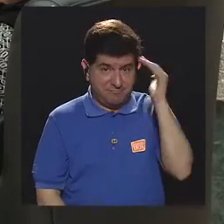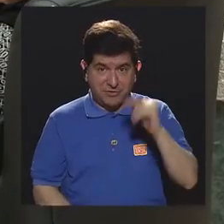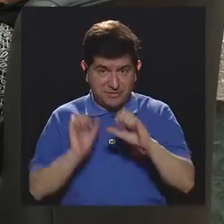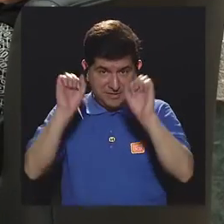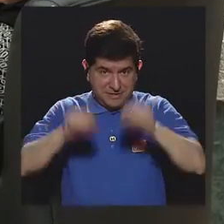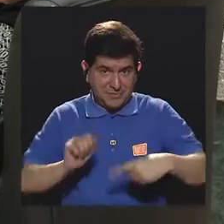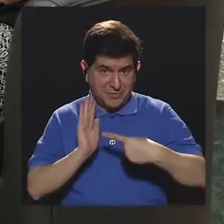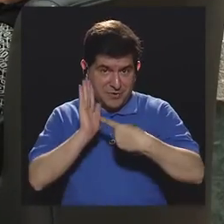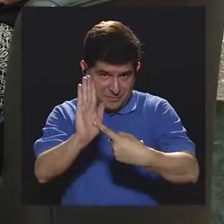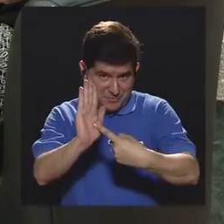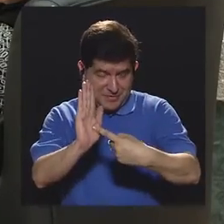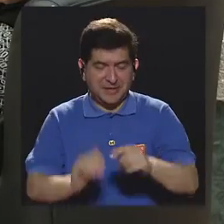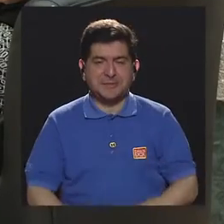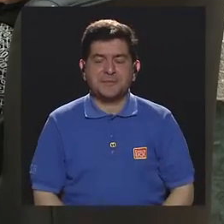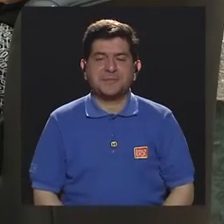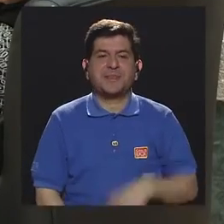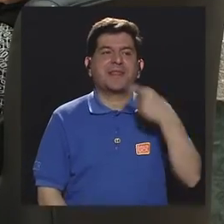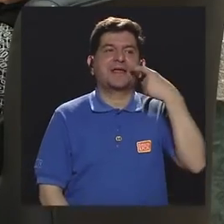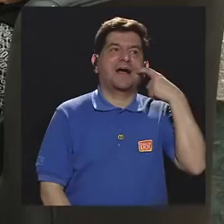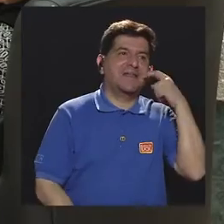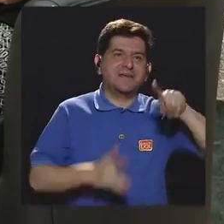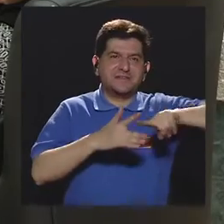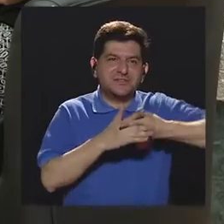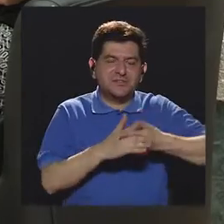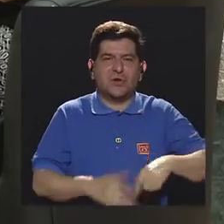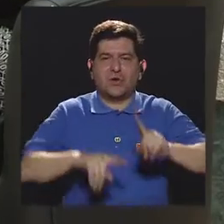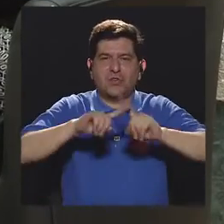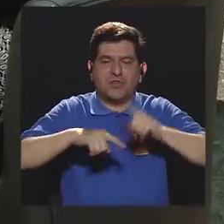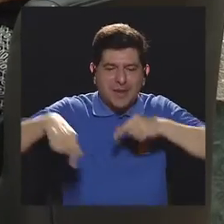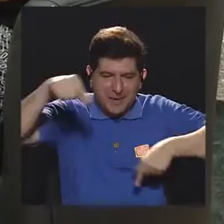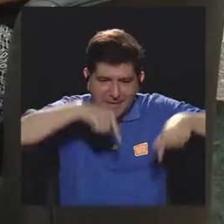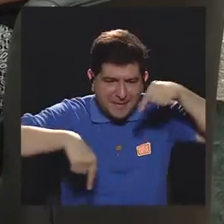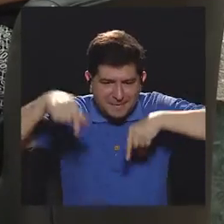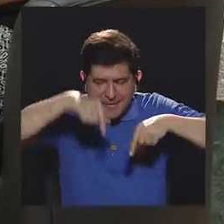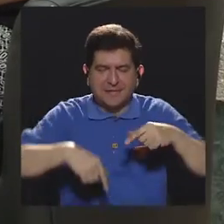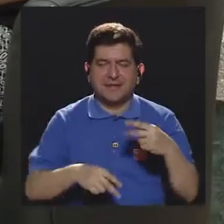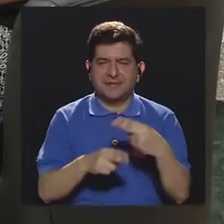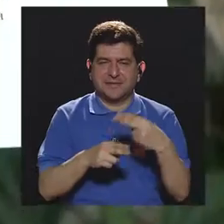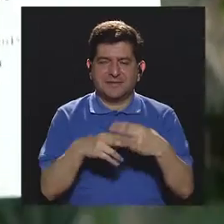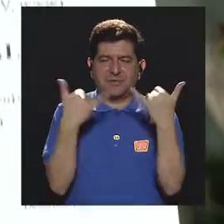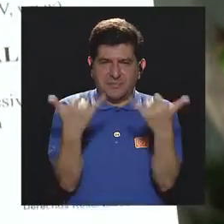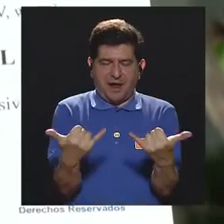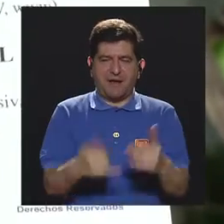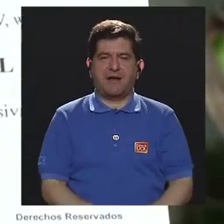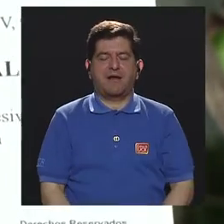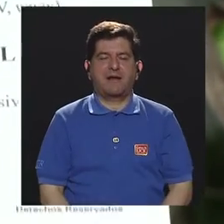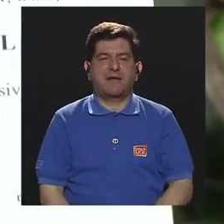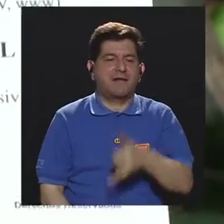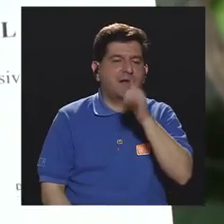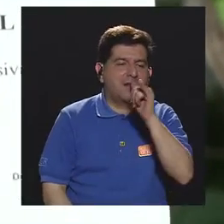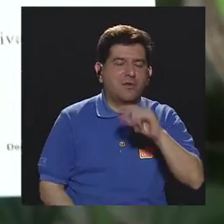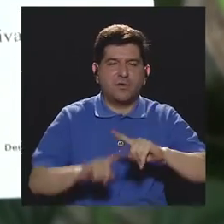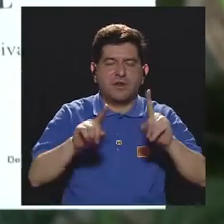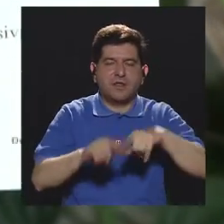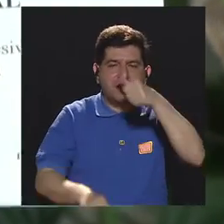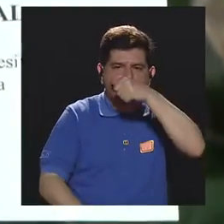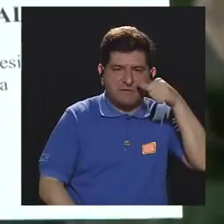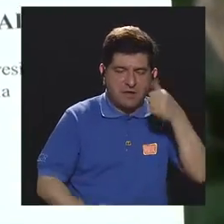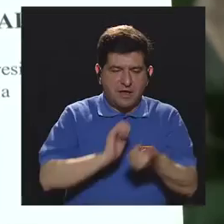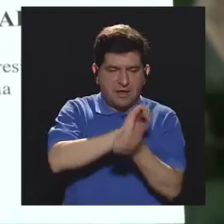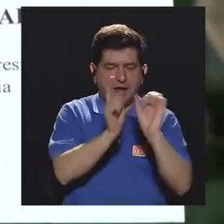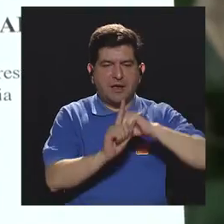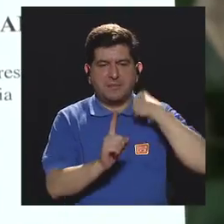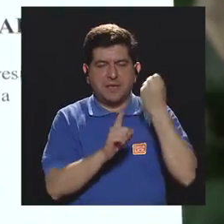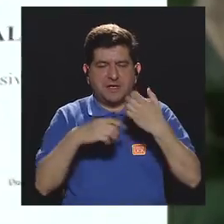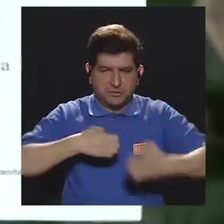ve. Si bien la adicción empezó por la dependencia química, como se la llama hoy, alcohol y otras drogas que cambian